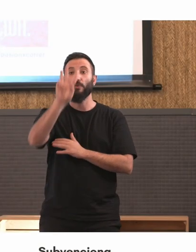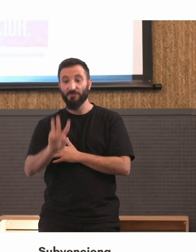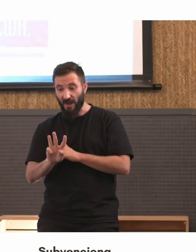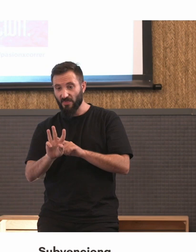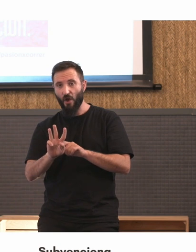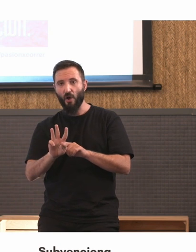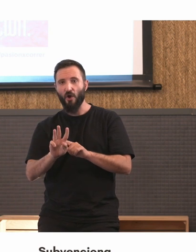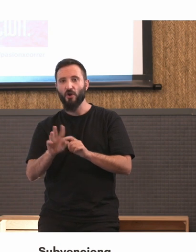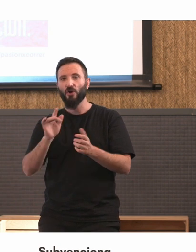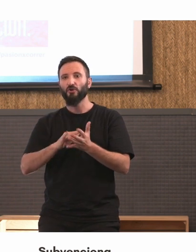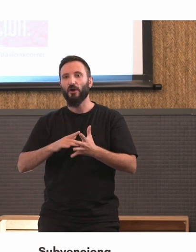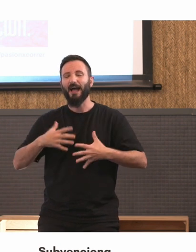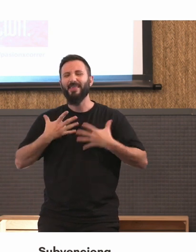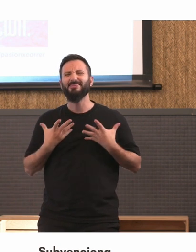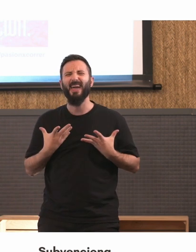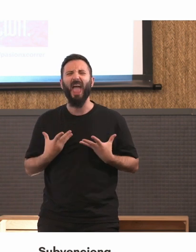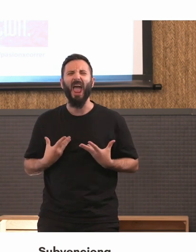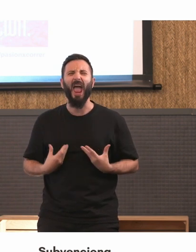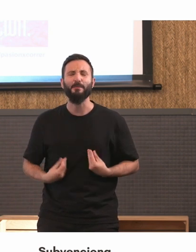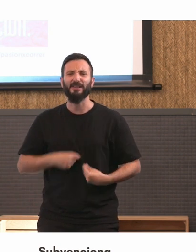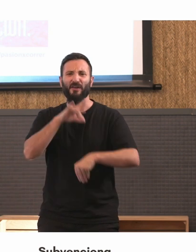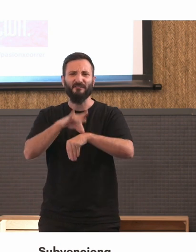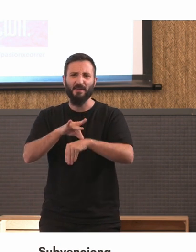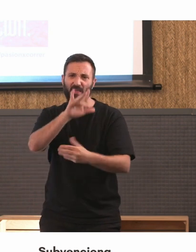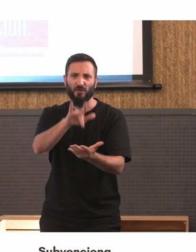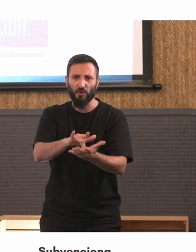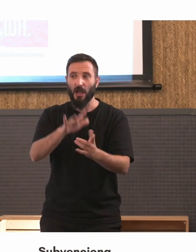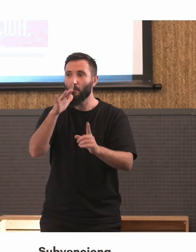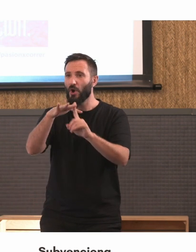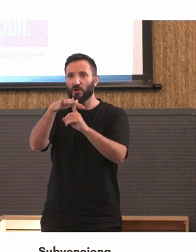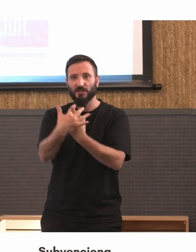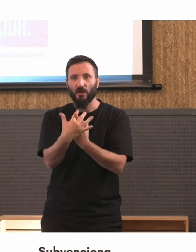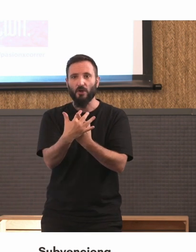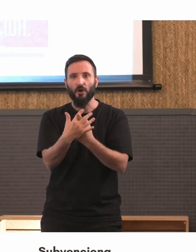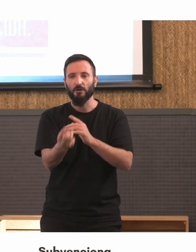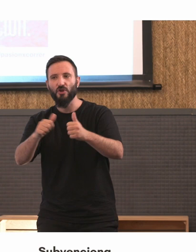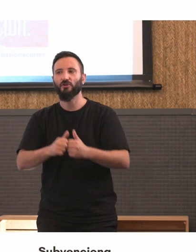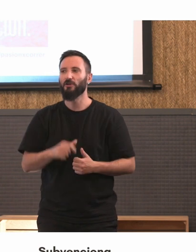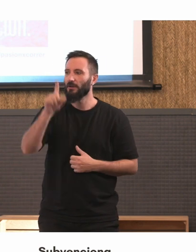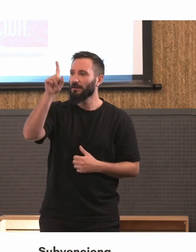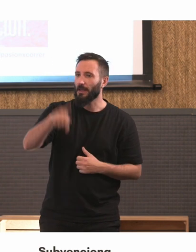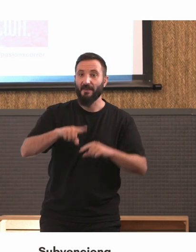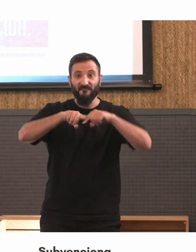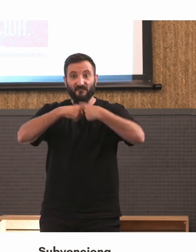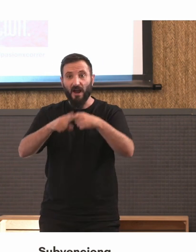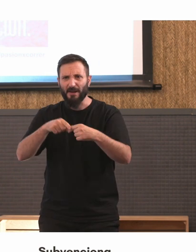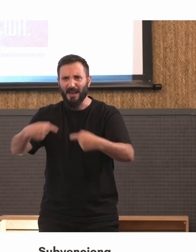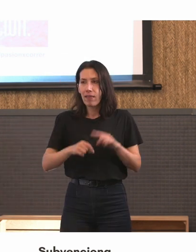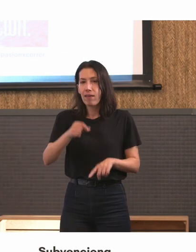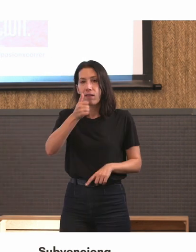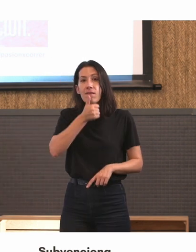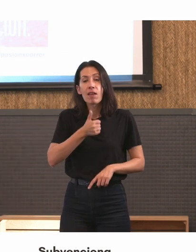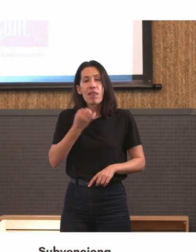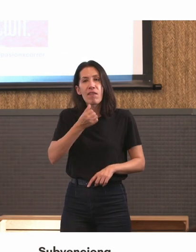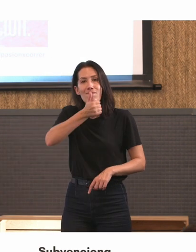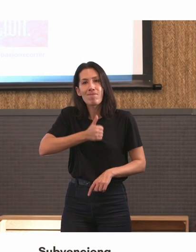tiene cuadros ansiosos depresivos de de una situación de que se producen divorcio que las familias se enfrentan